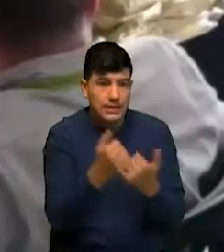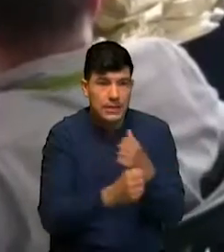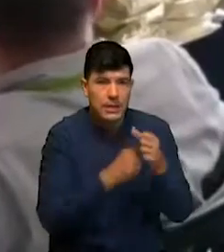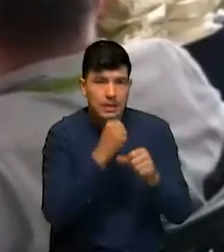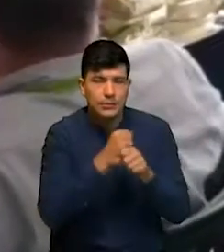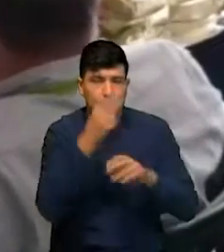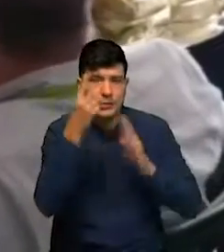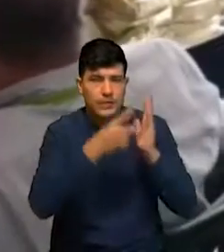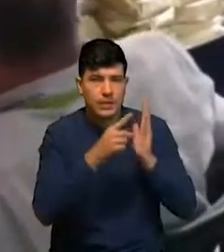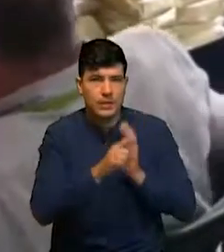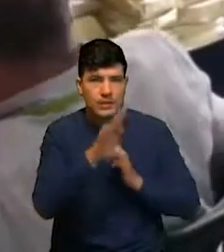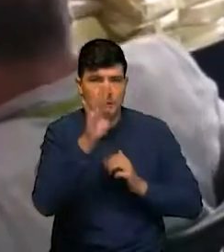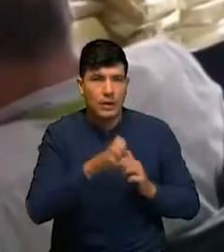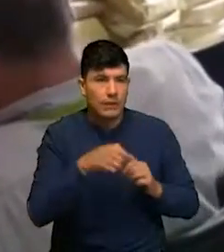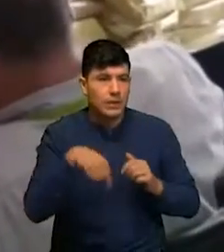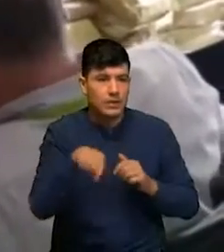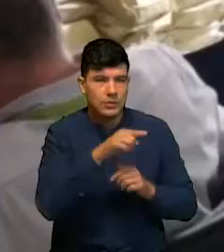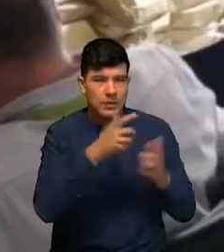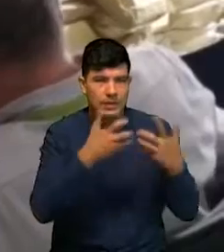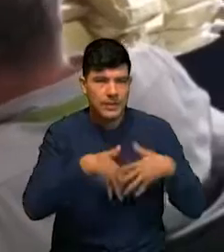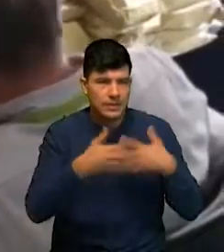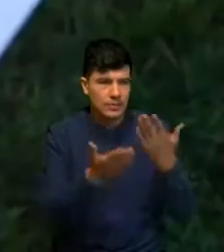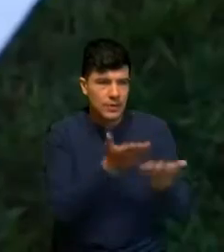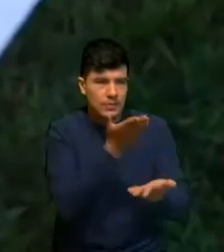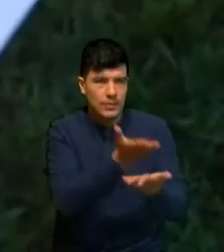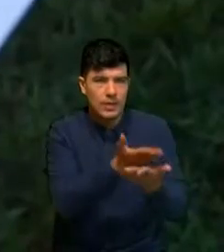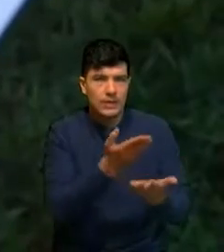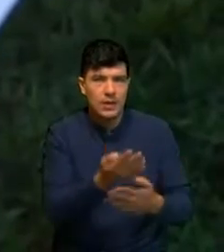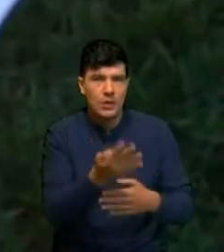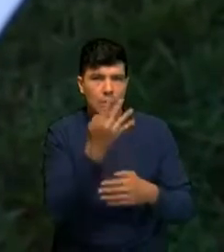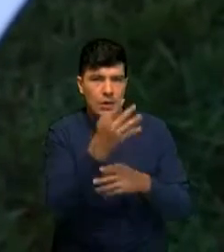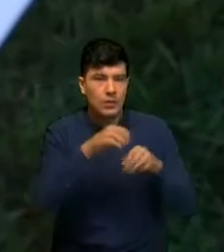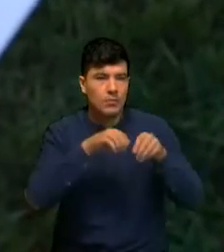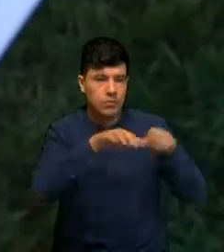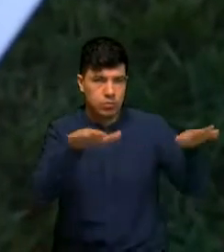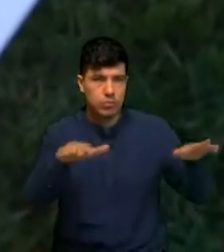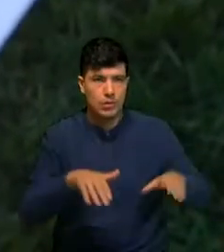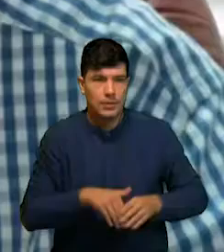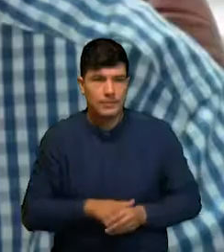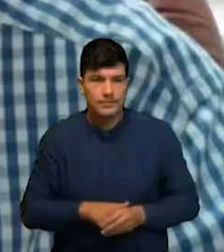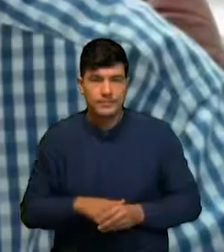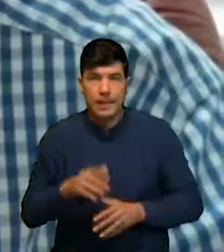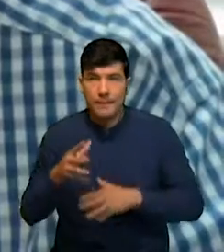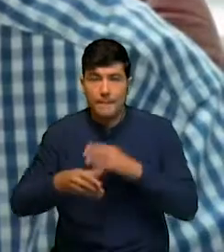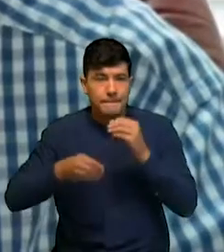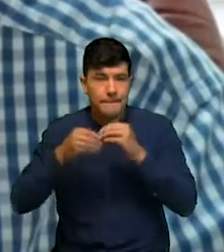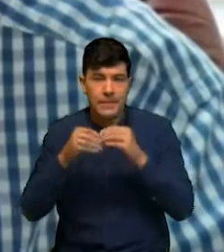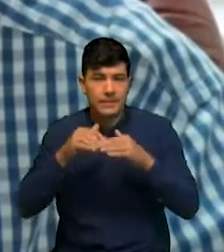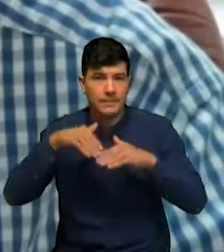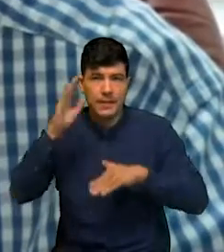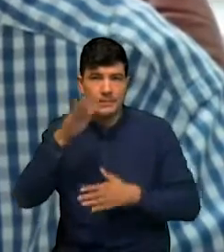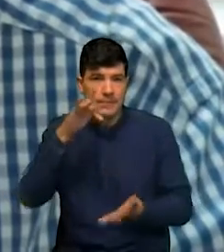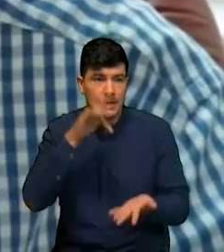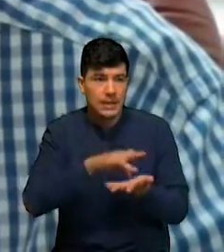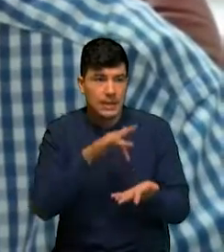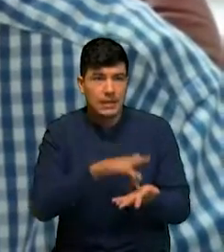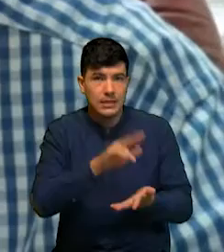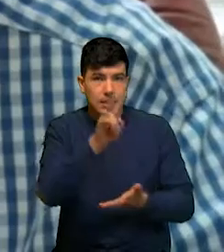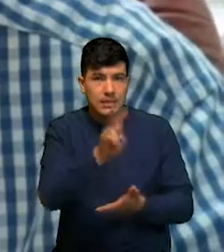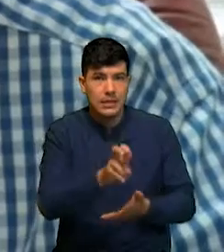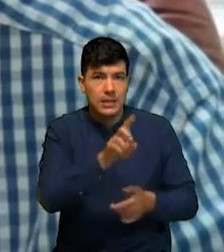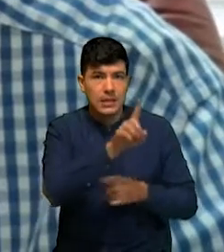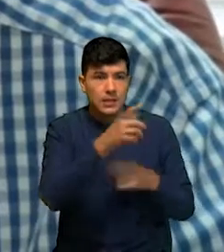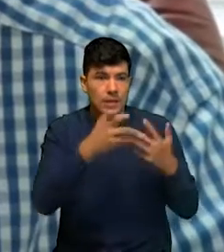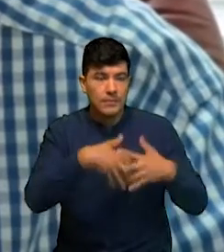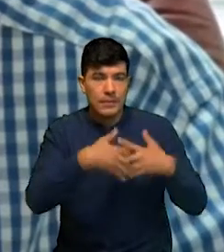en licitaciones públicas tuvimos 4, la de mayor participación, 71